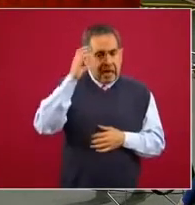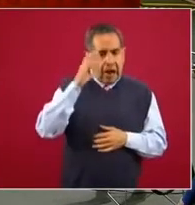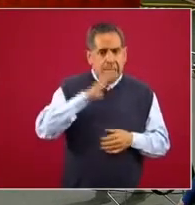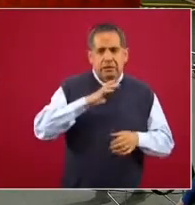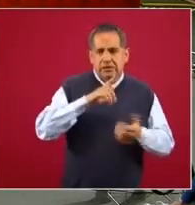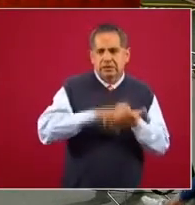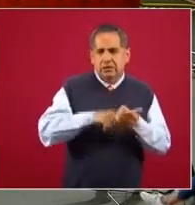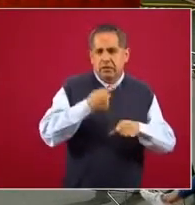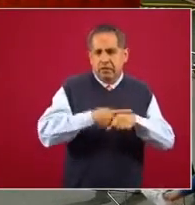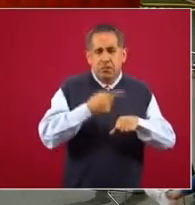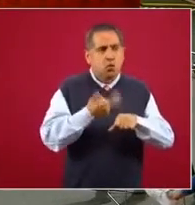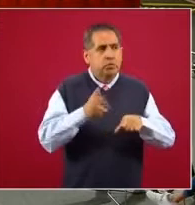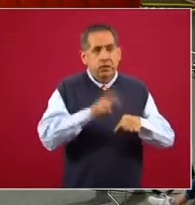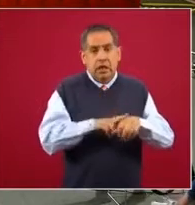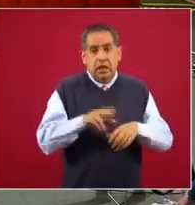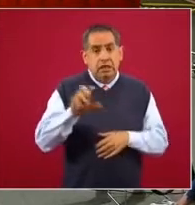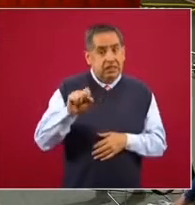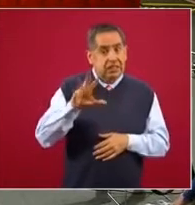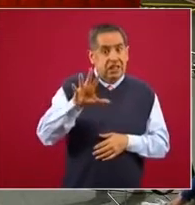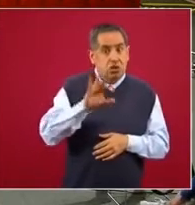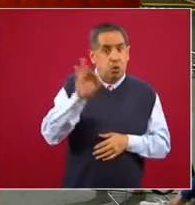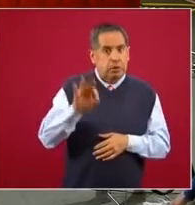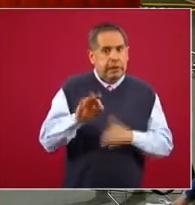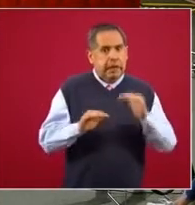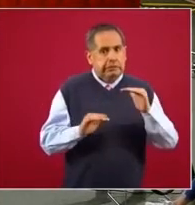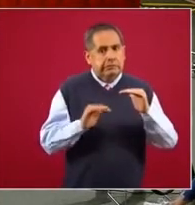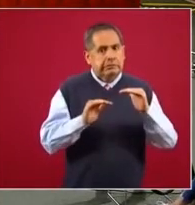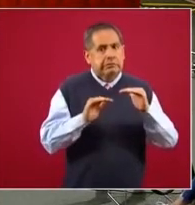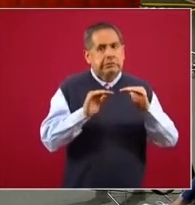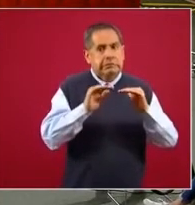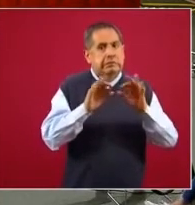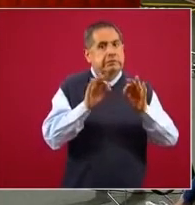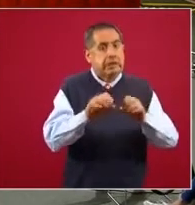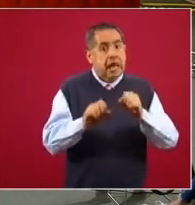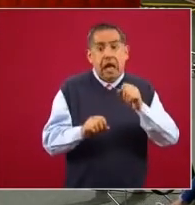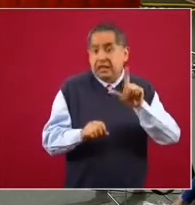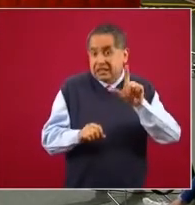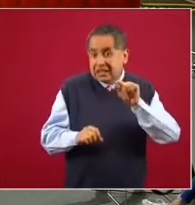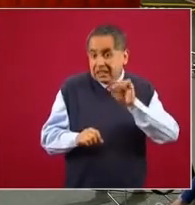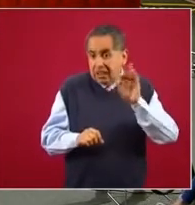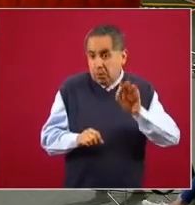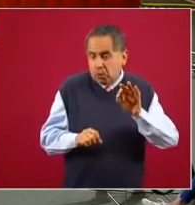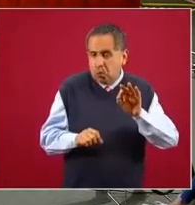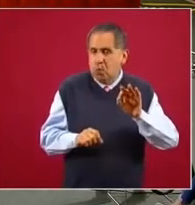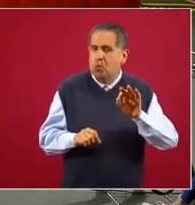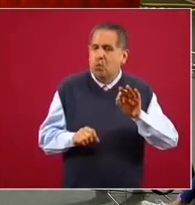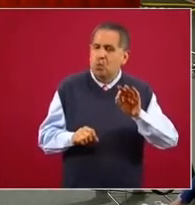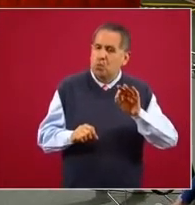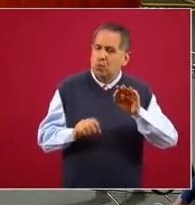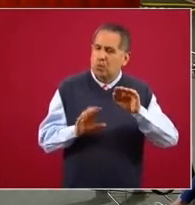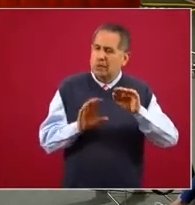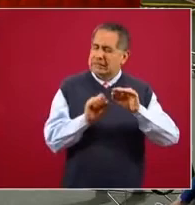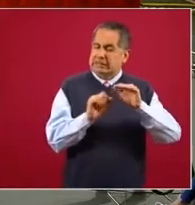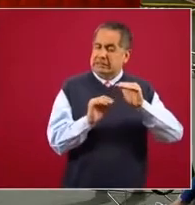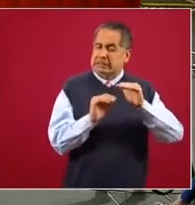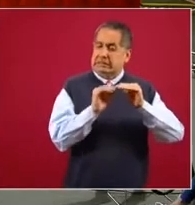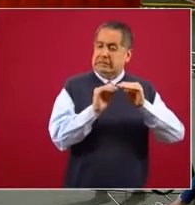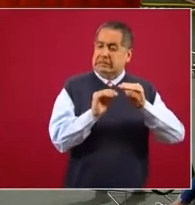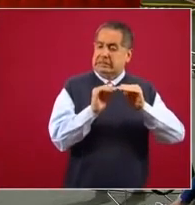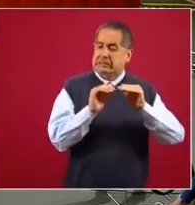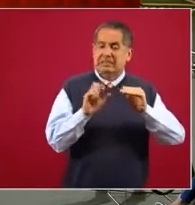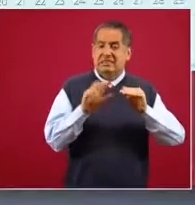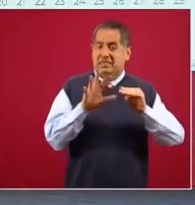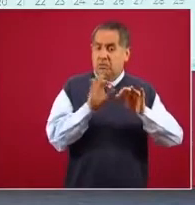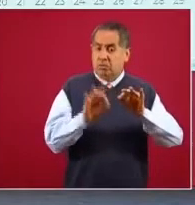decir que el Estado se está acercando de manera importante a este nivel de seguridad, lo cual es congruente con esta aceleración de casos. Veamos